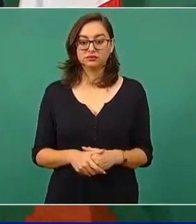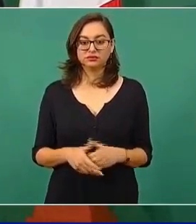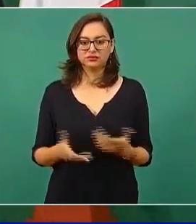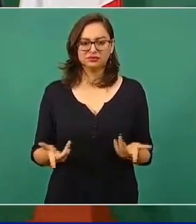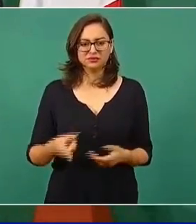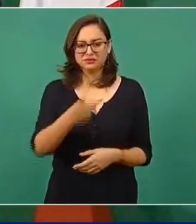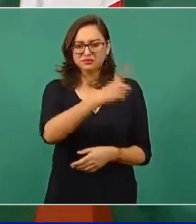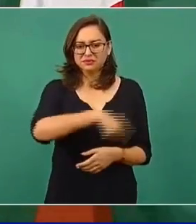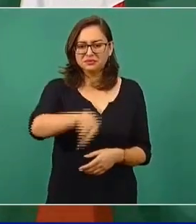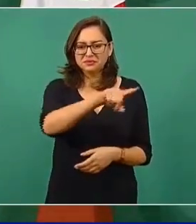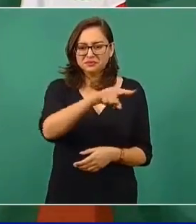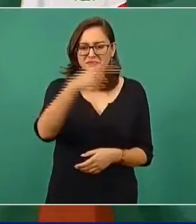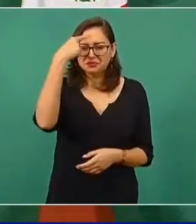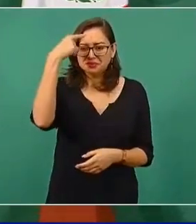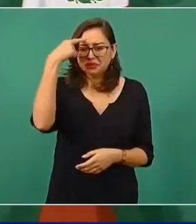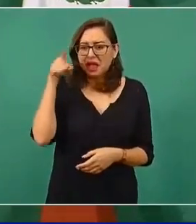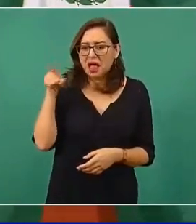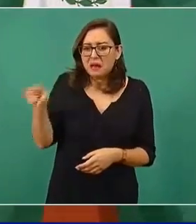a 2 meses